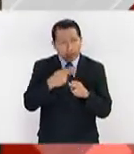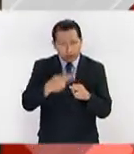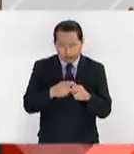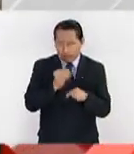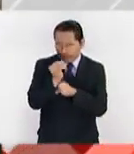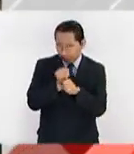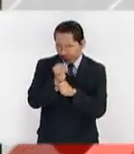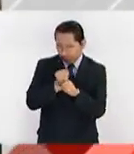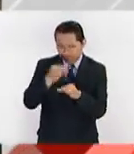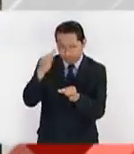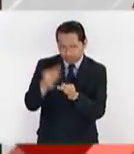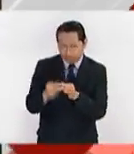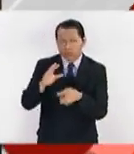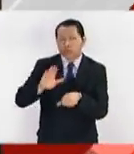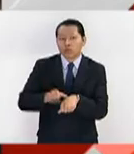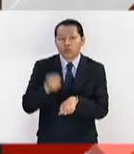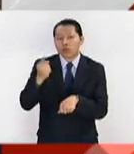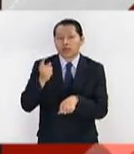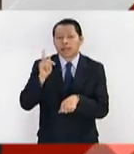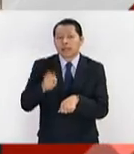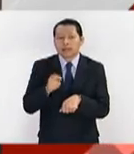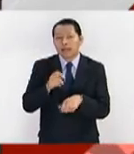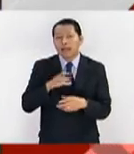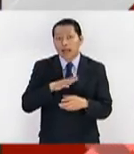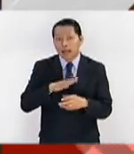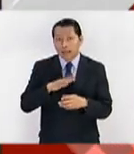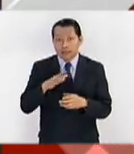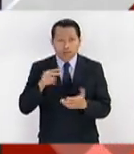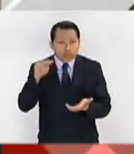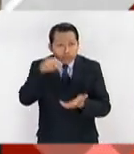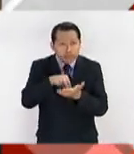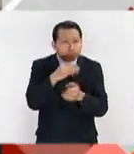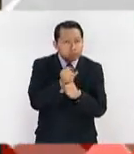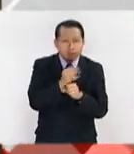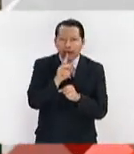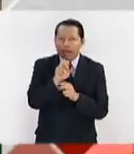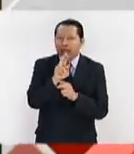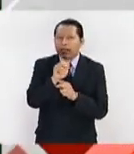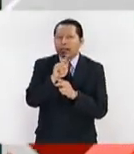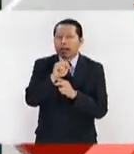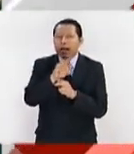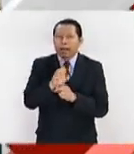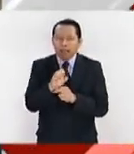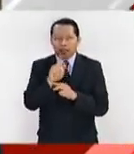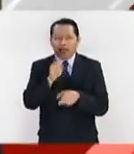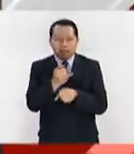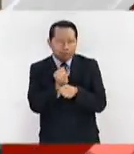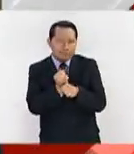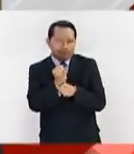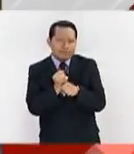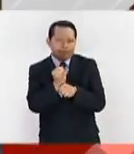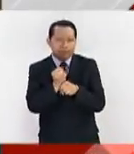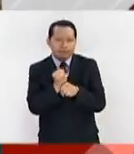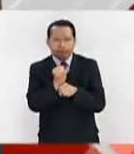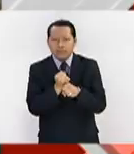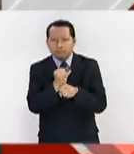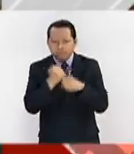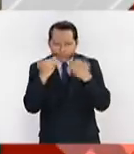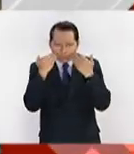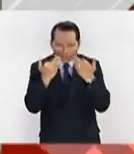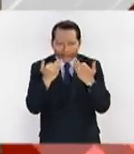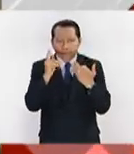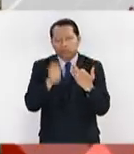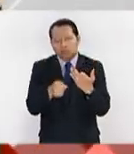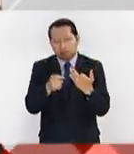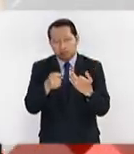investigaciones, porque a final de cuentas los peritajes y las investigaciones que se tienen que hacer tienen que ser a partir de lo que